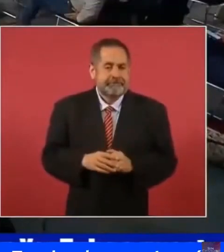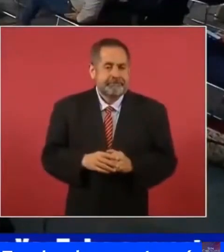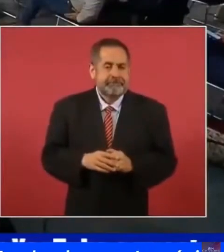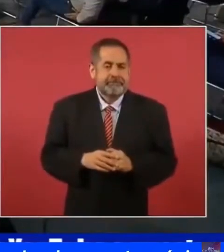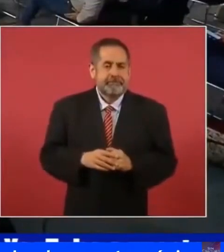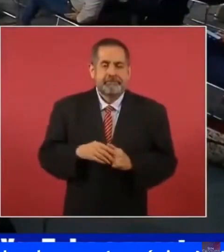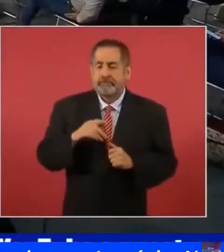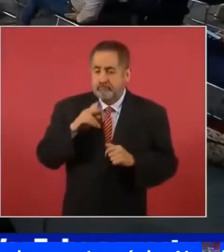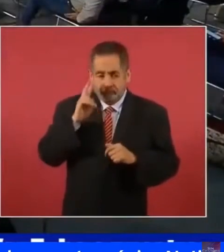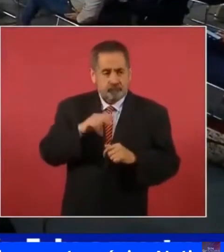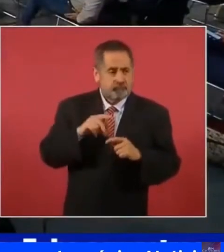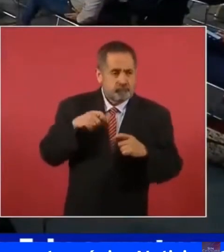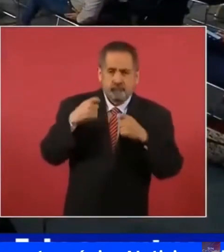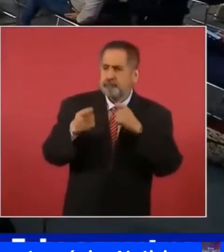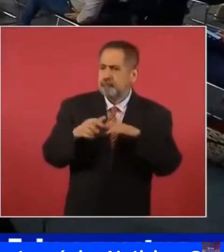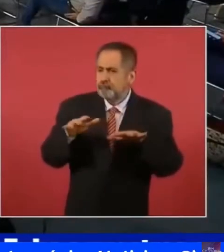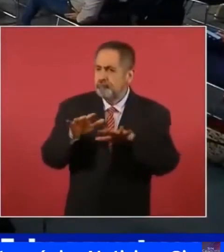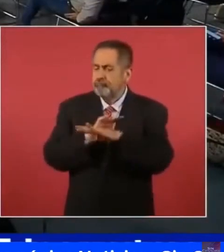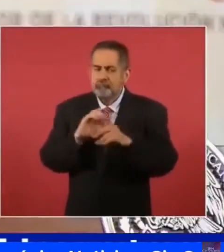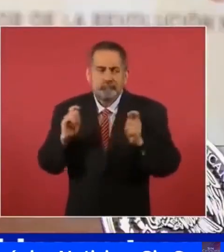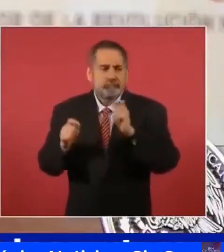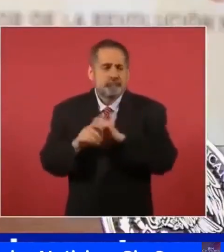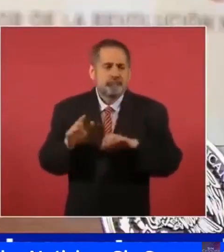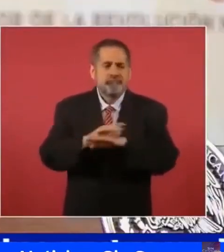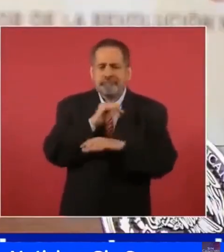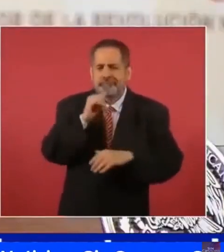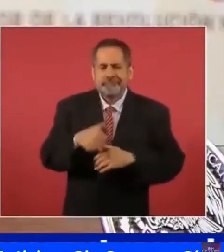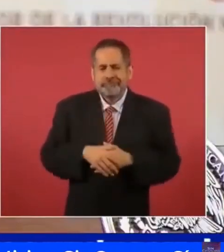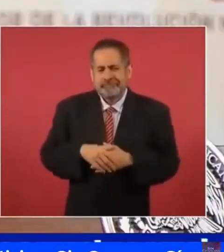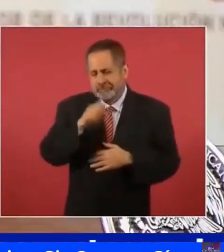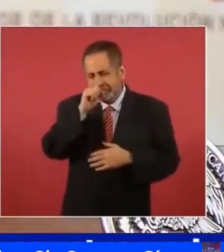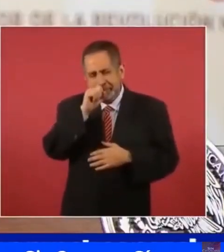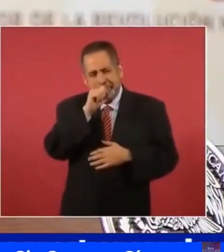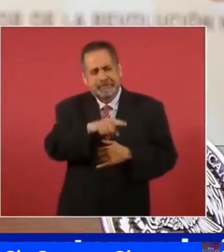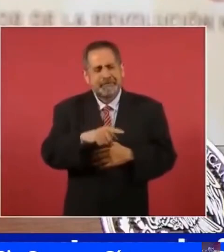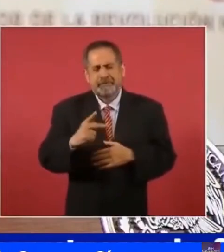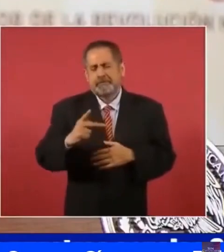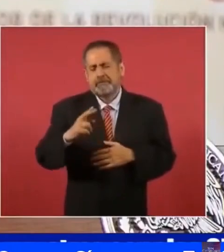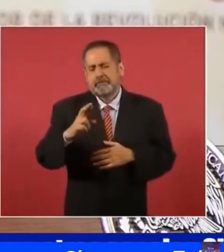buscar un cambio, una transformación. El mismo proceso